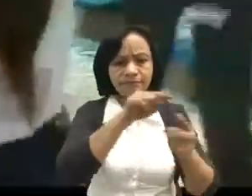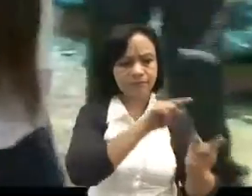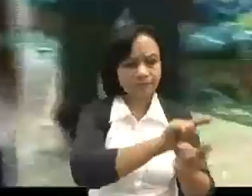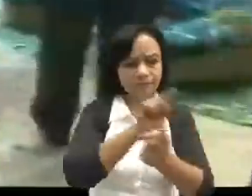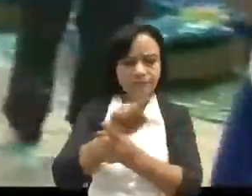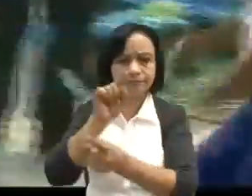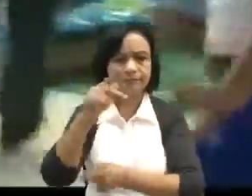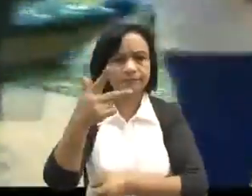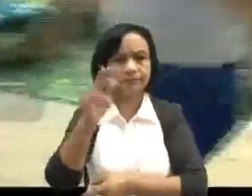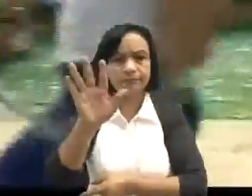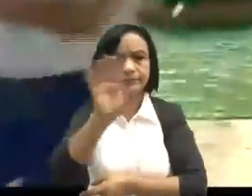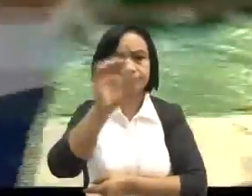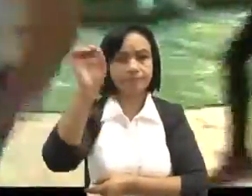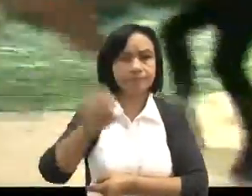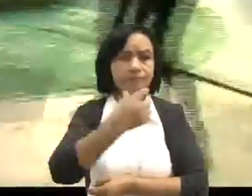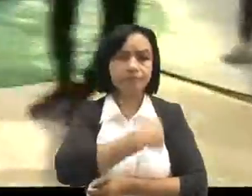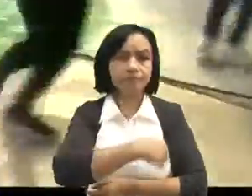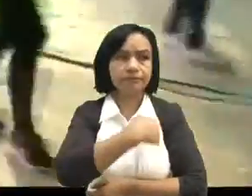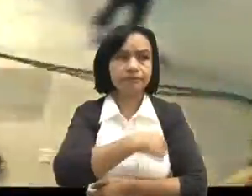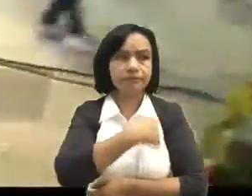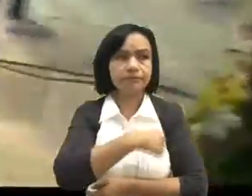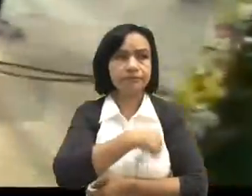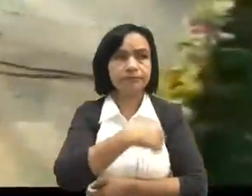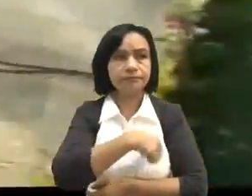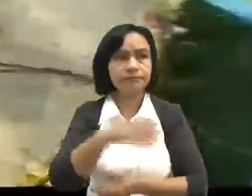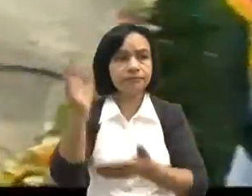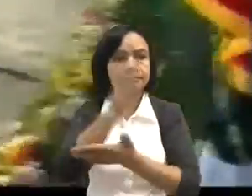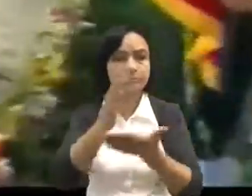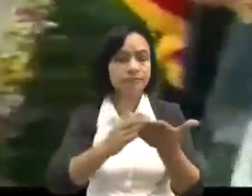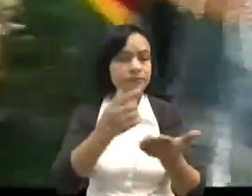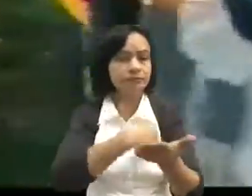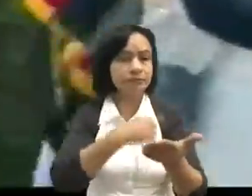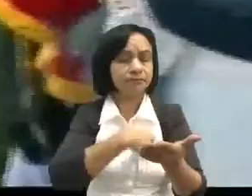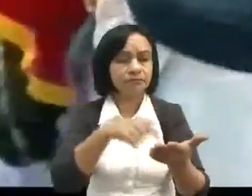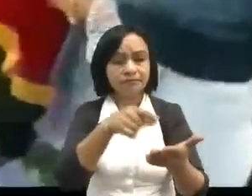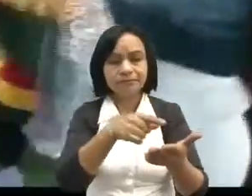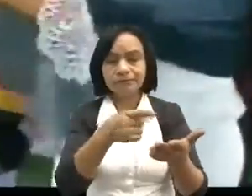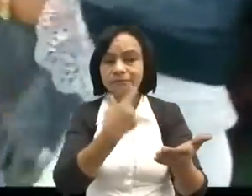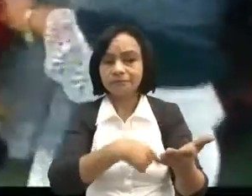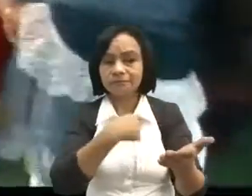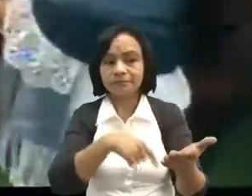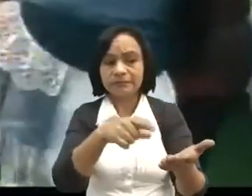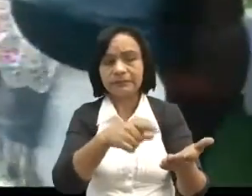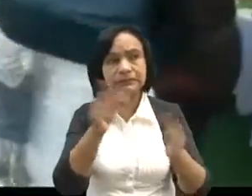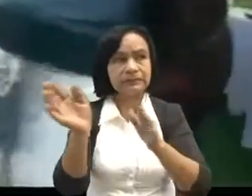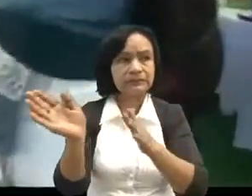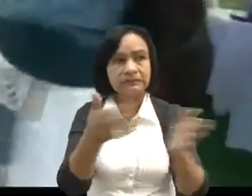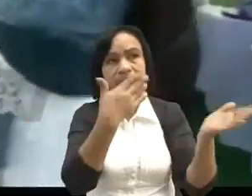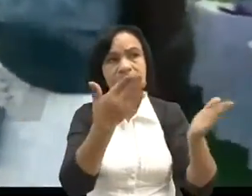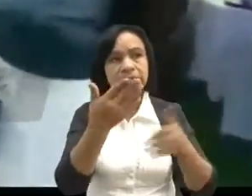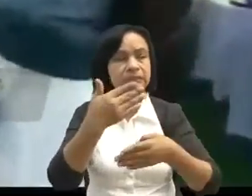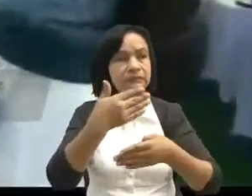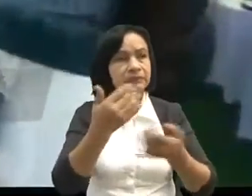con el 85% de los centros, algunos, pero dependiendo de las condiciones, algunos que prácticamente había que votarlos.